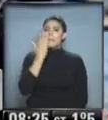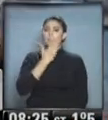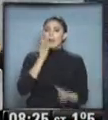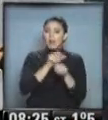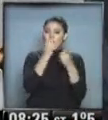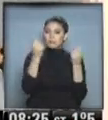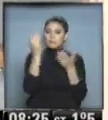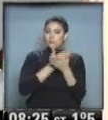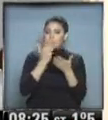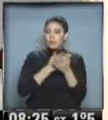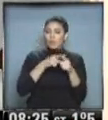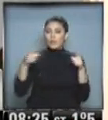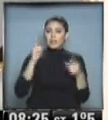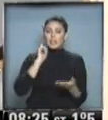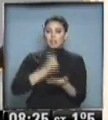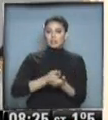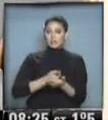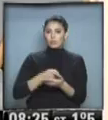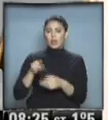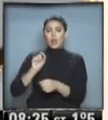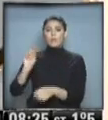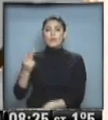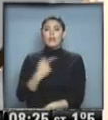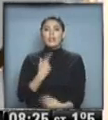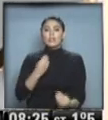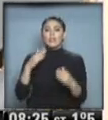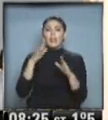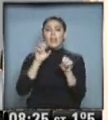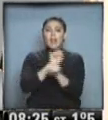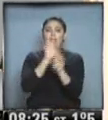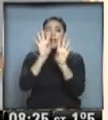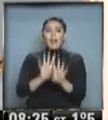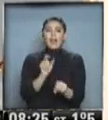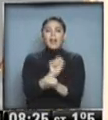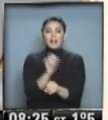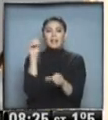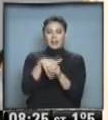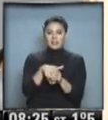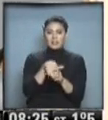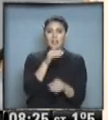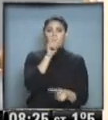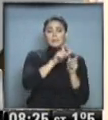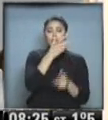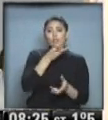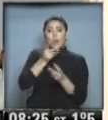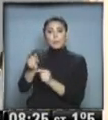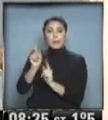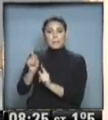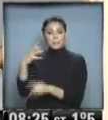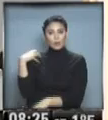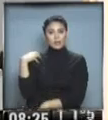durante la dictadura falleció en una cárcel. Los que compraron en ese mismo acto a ese mismo general papel prensa